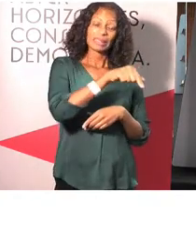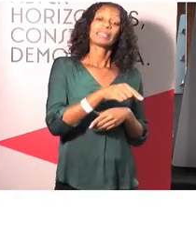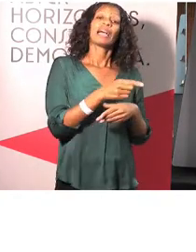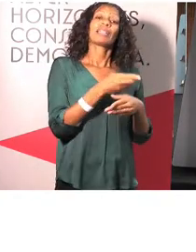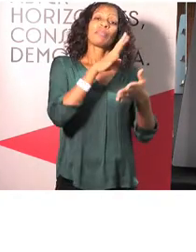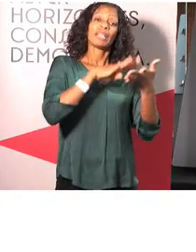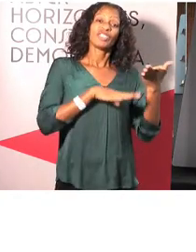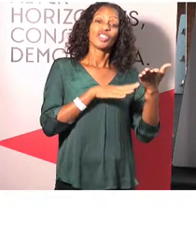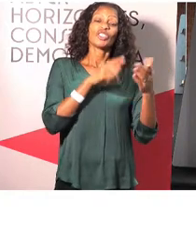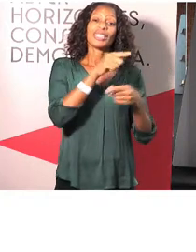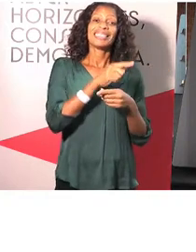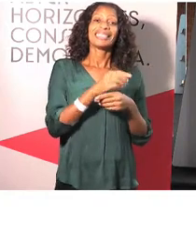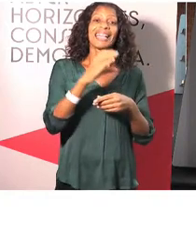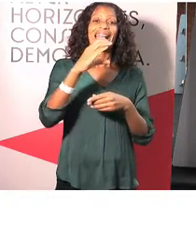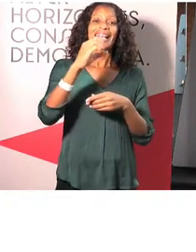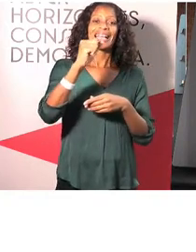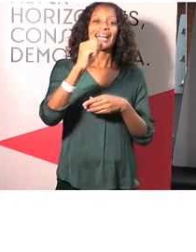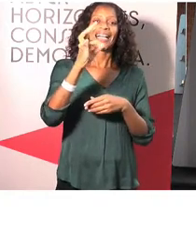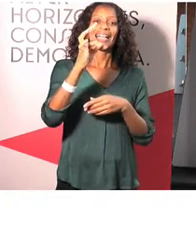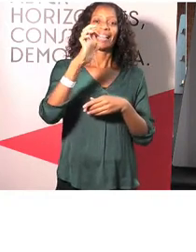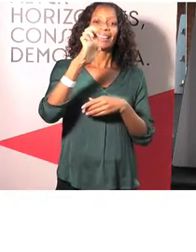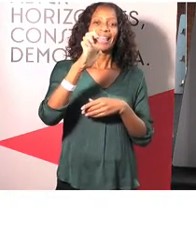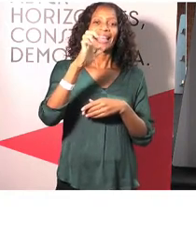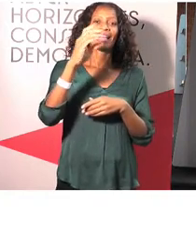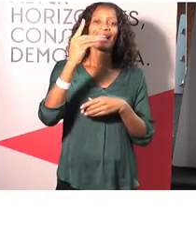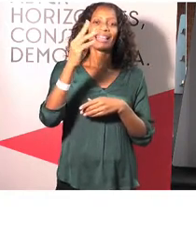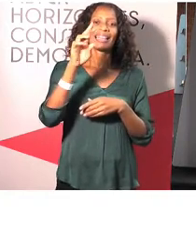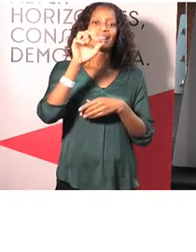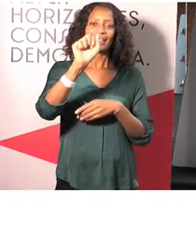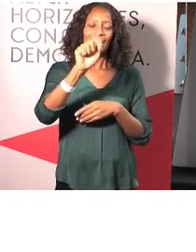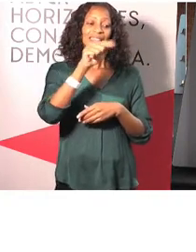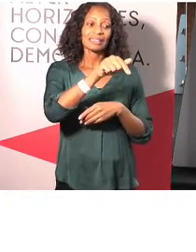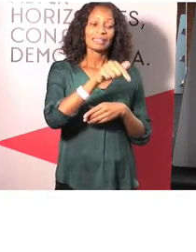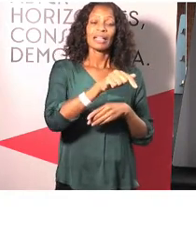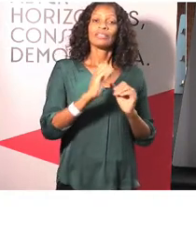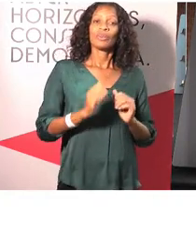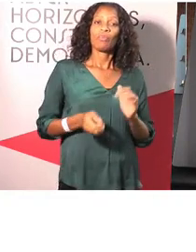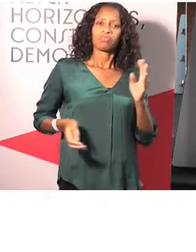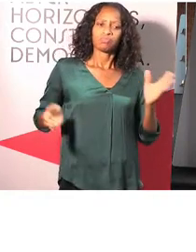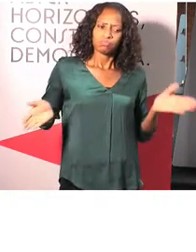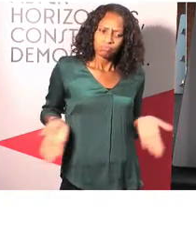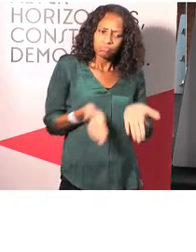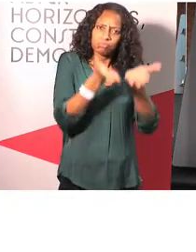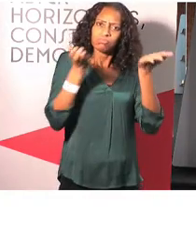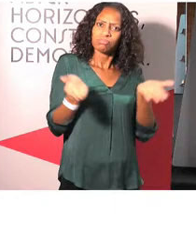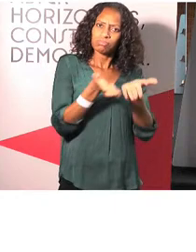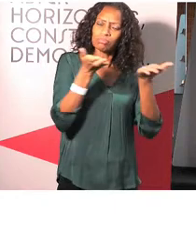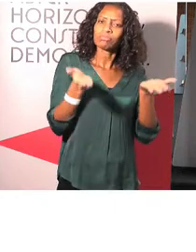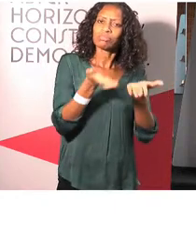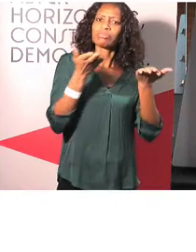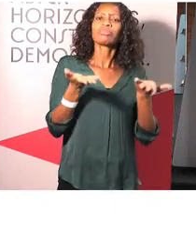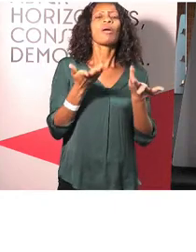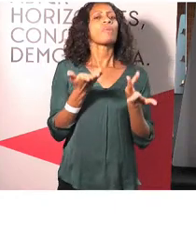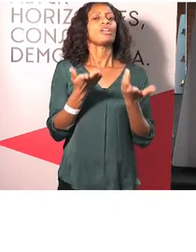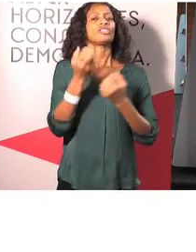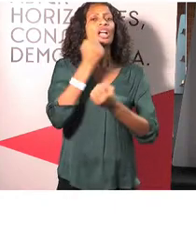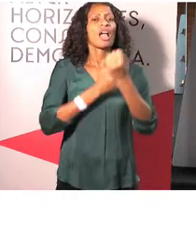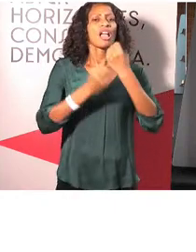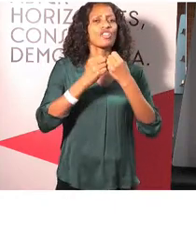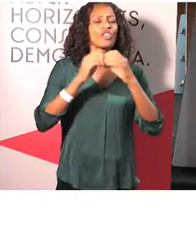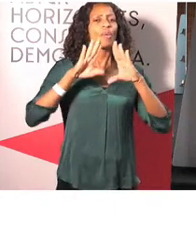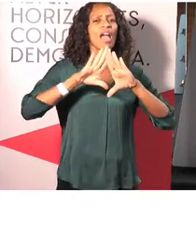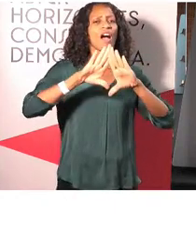un programa de promoción de una digitalización feminista y procomún de la economía social, que están participando a día de hoy